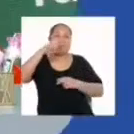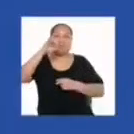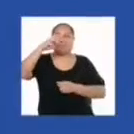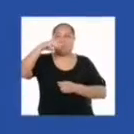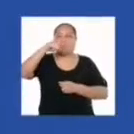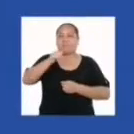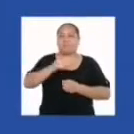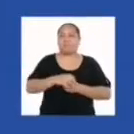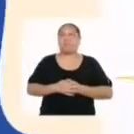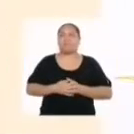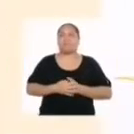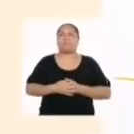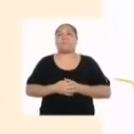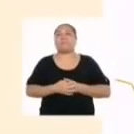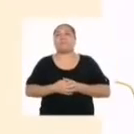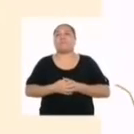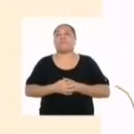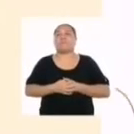prisma pentagonal.